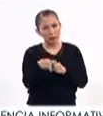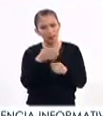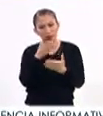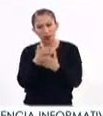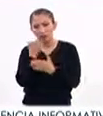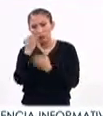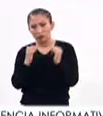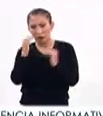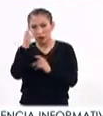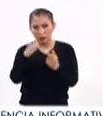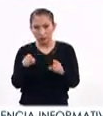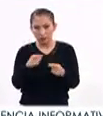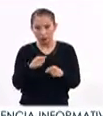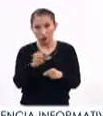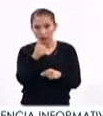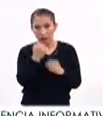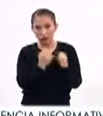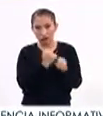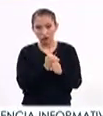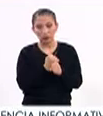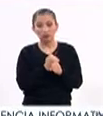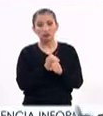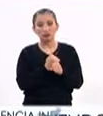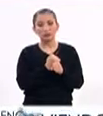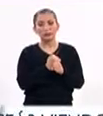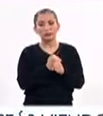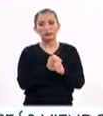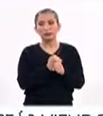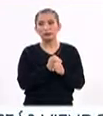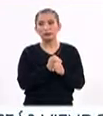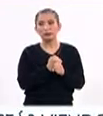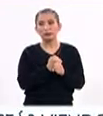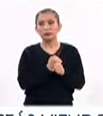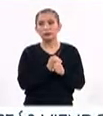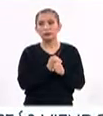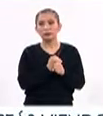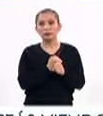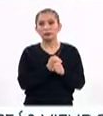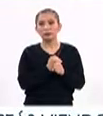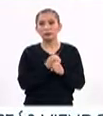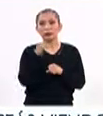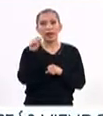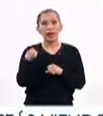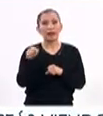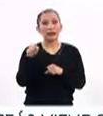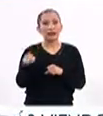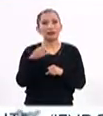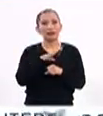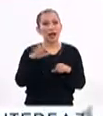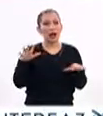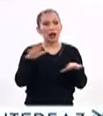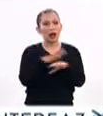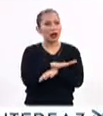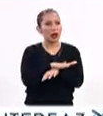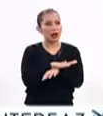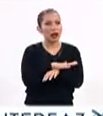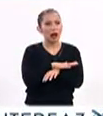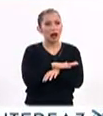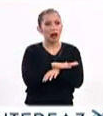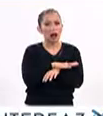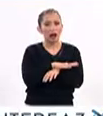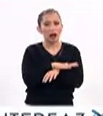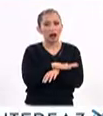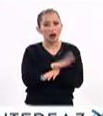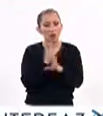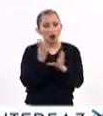la Escuela Superior de Música, a los 11 años. Y ahí fue ya un cambio, ya fue